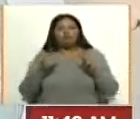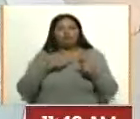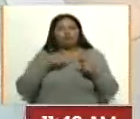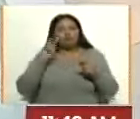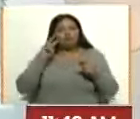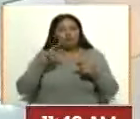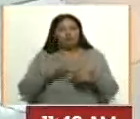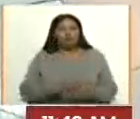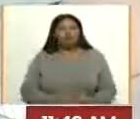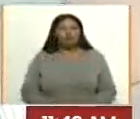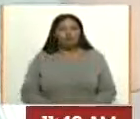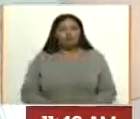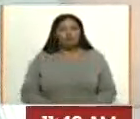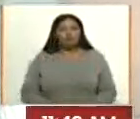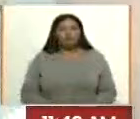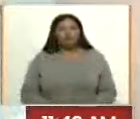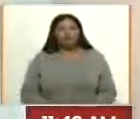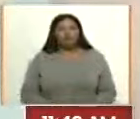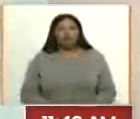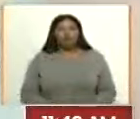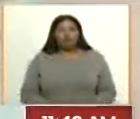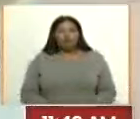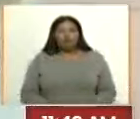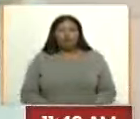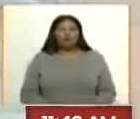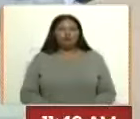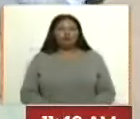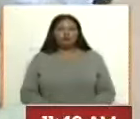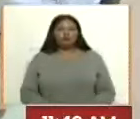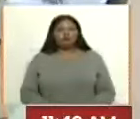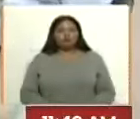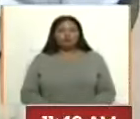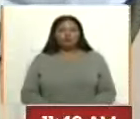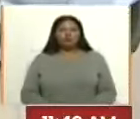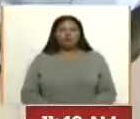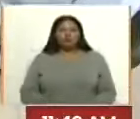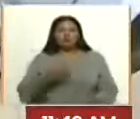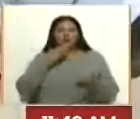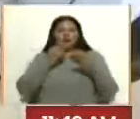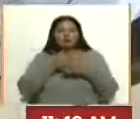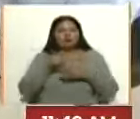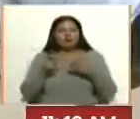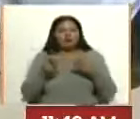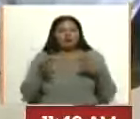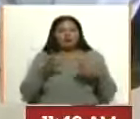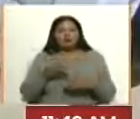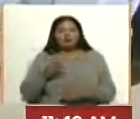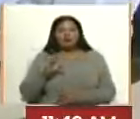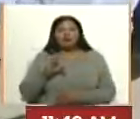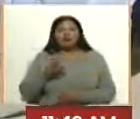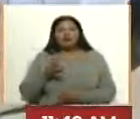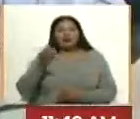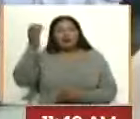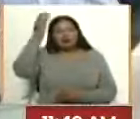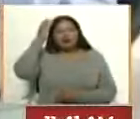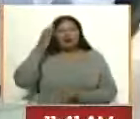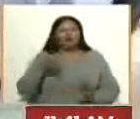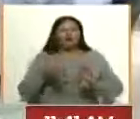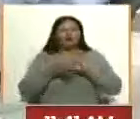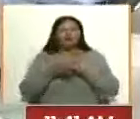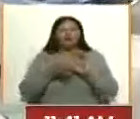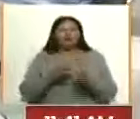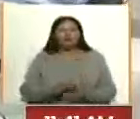limítrofe se origina gracias a la voracidad de Reino Unido, de la política imperial neocolonial de Reino Unido,